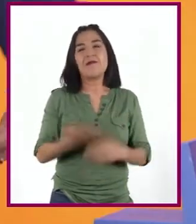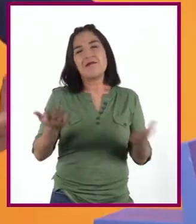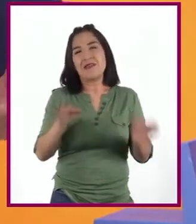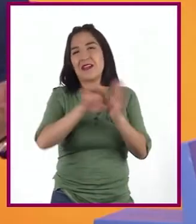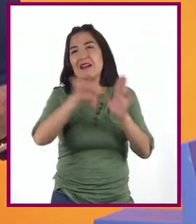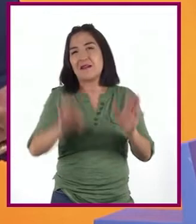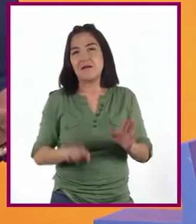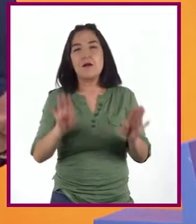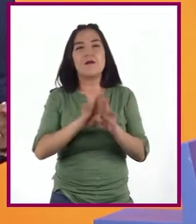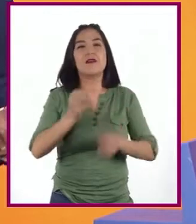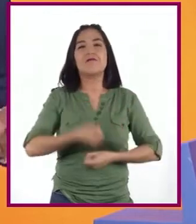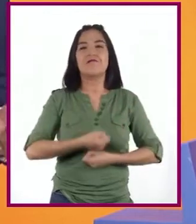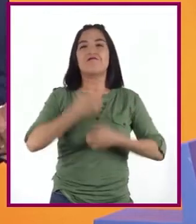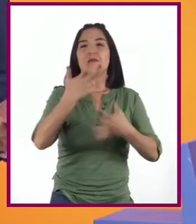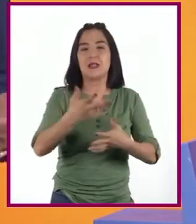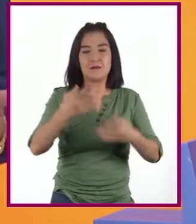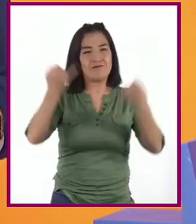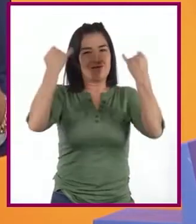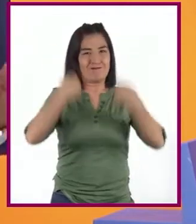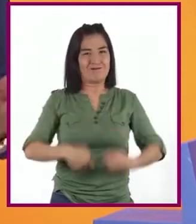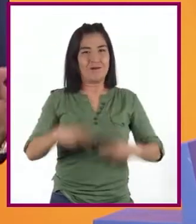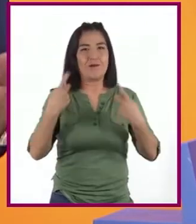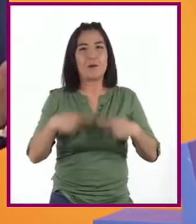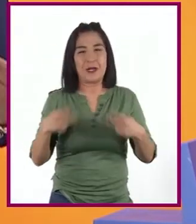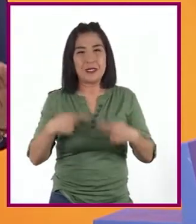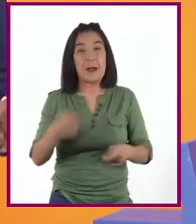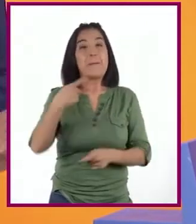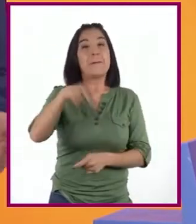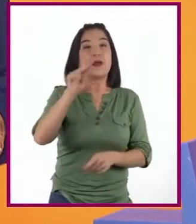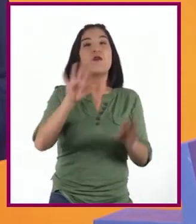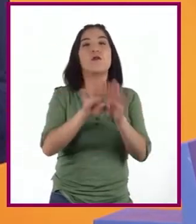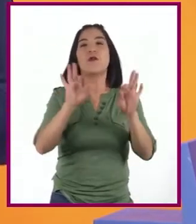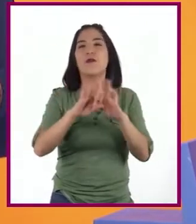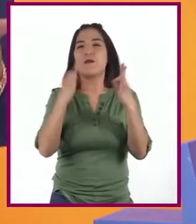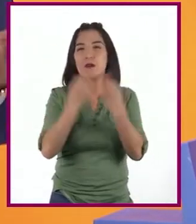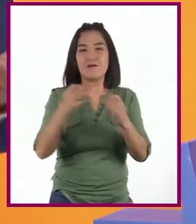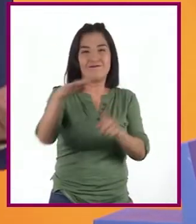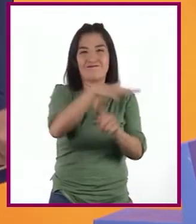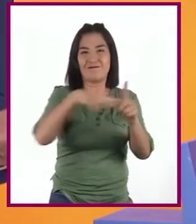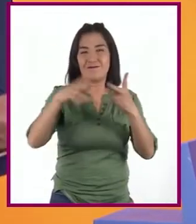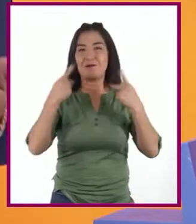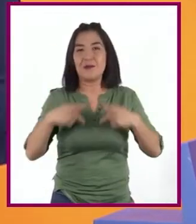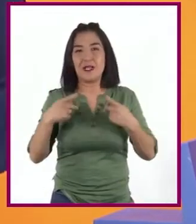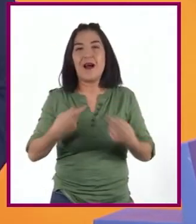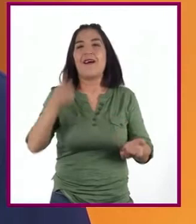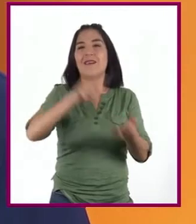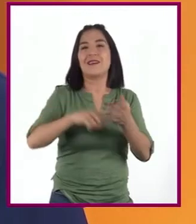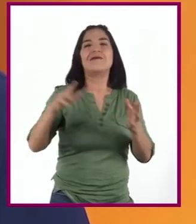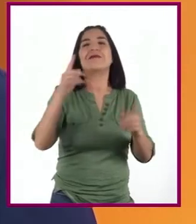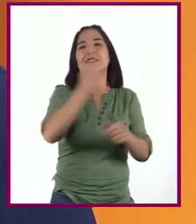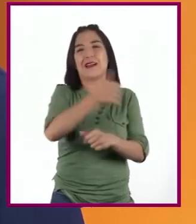Digamos que expresa algo individual, pero en la forma en la que su sociedad lo vive.